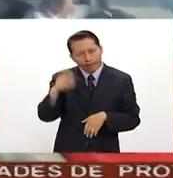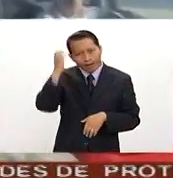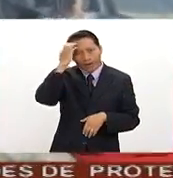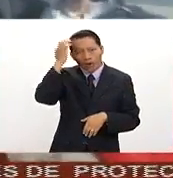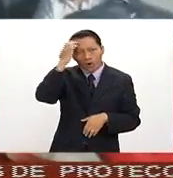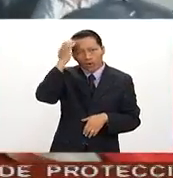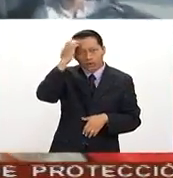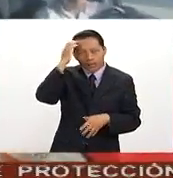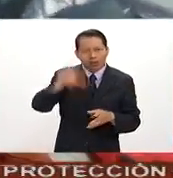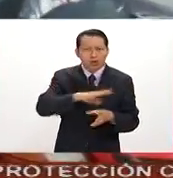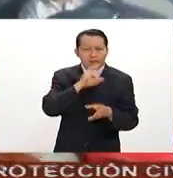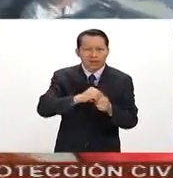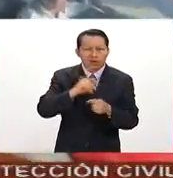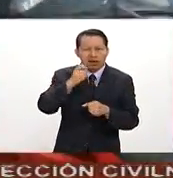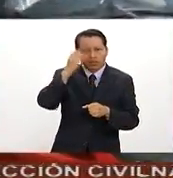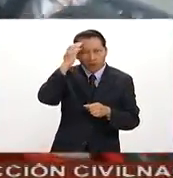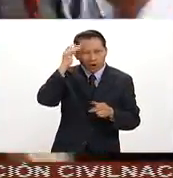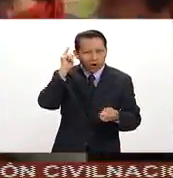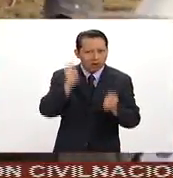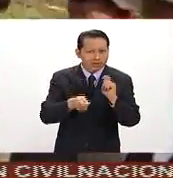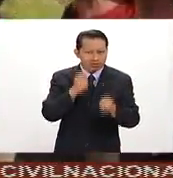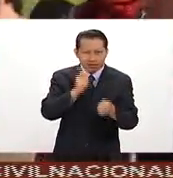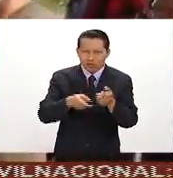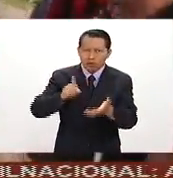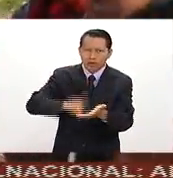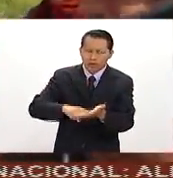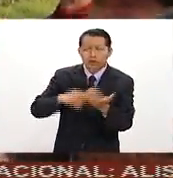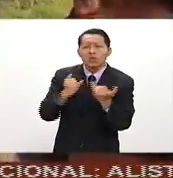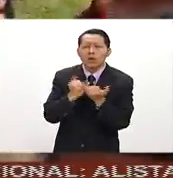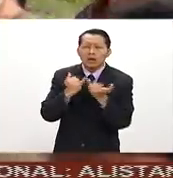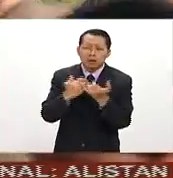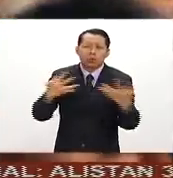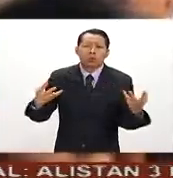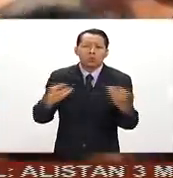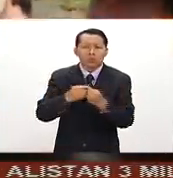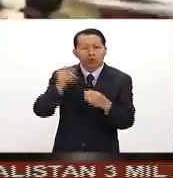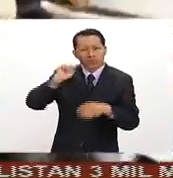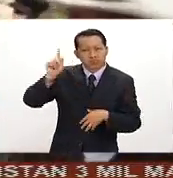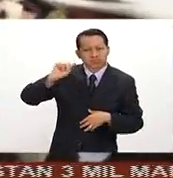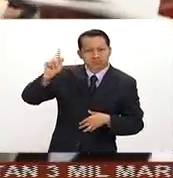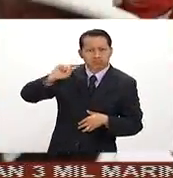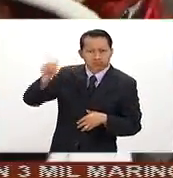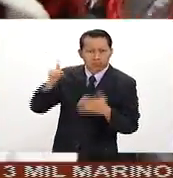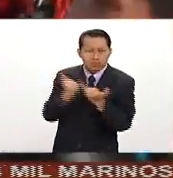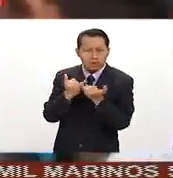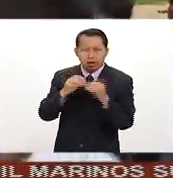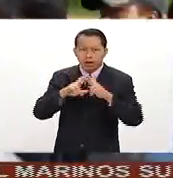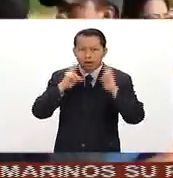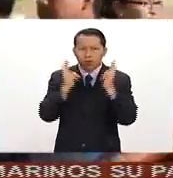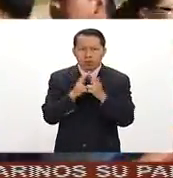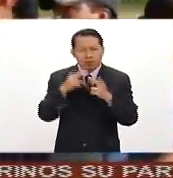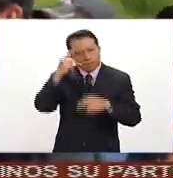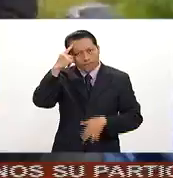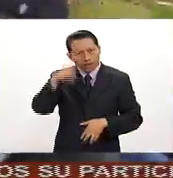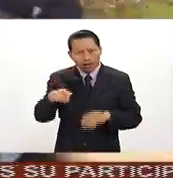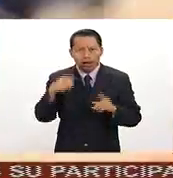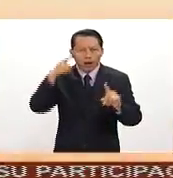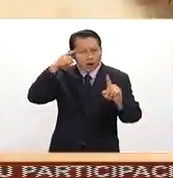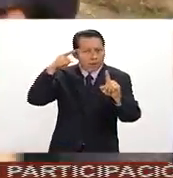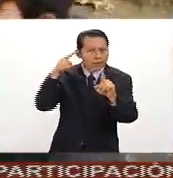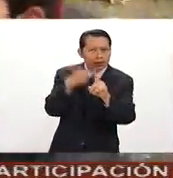primera mano los conocimientos y en compañía de especialistas se han sostenido reuniones con ellos con el objetivo